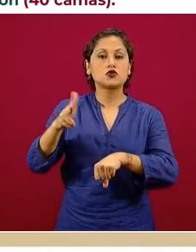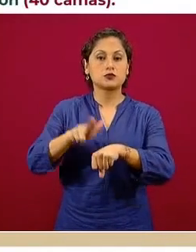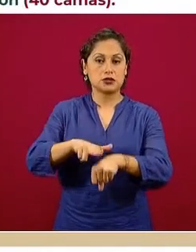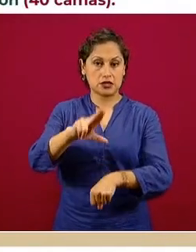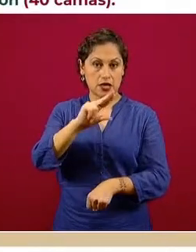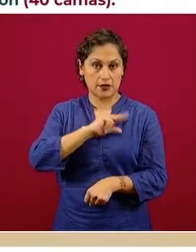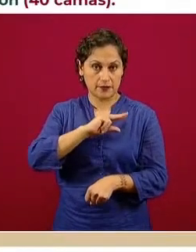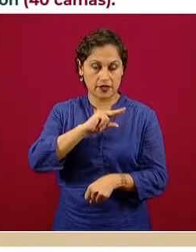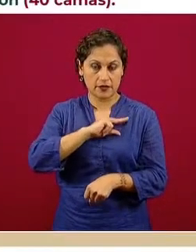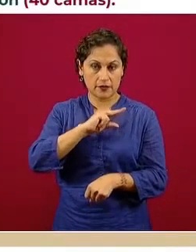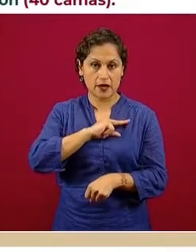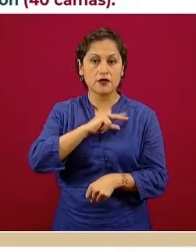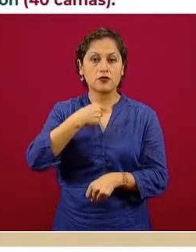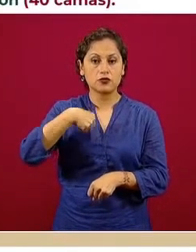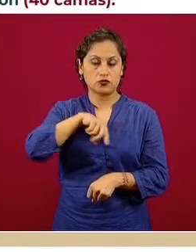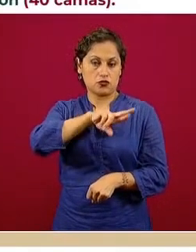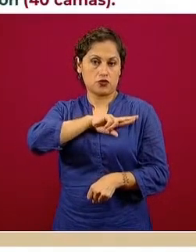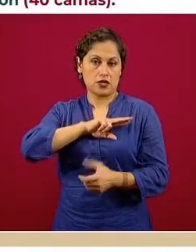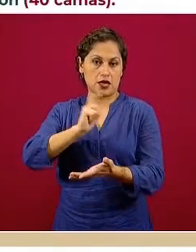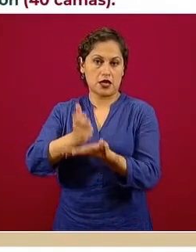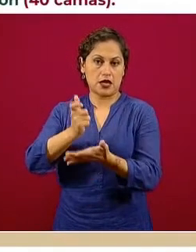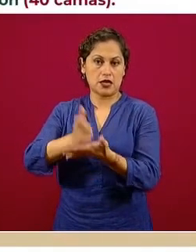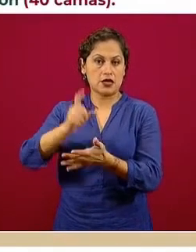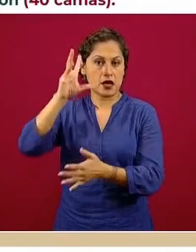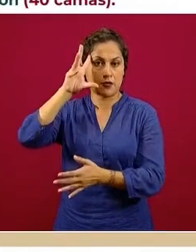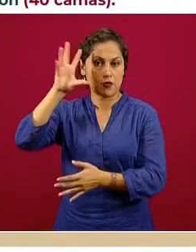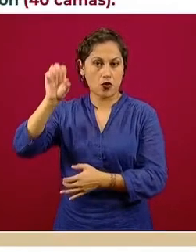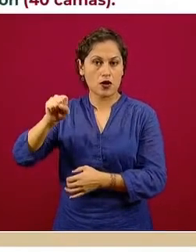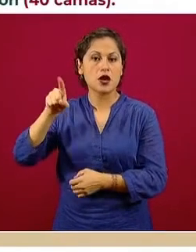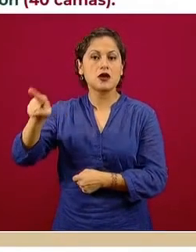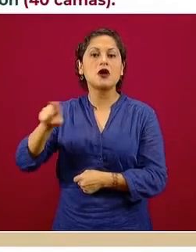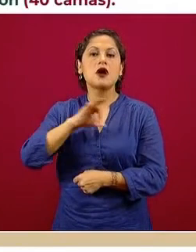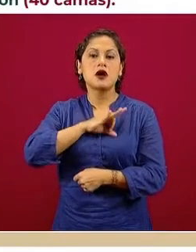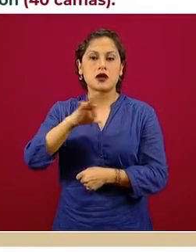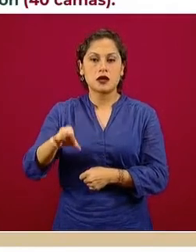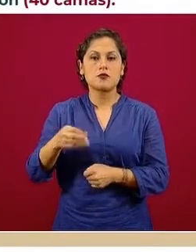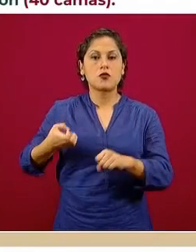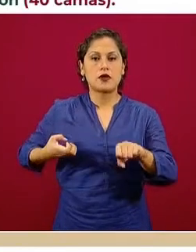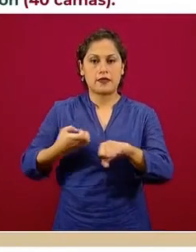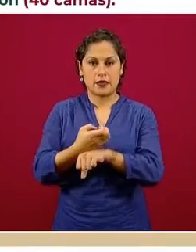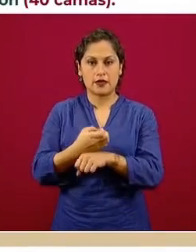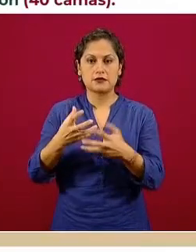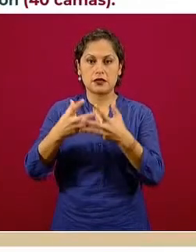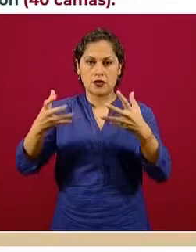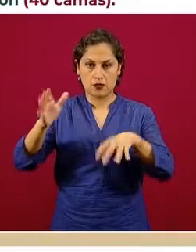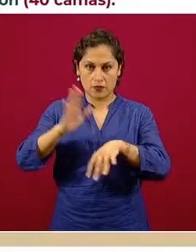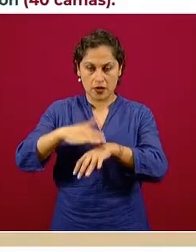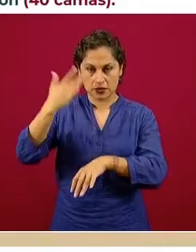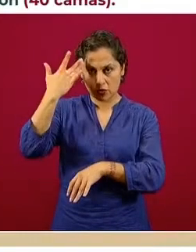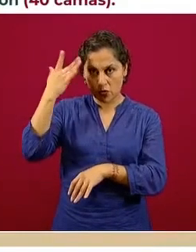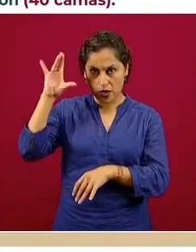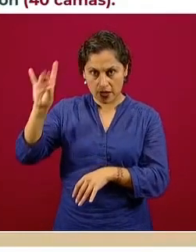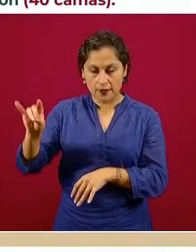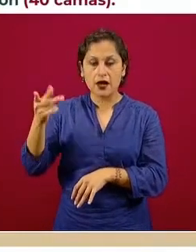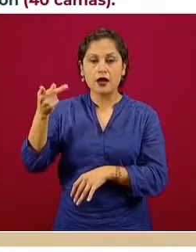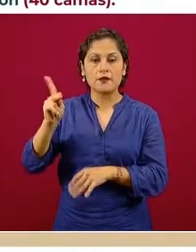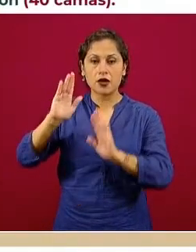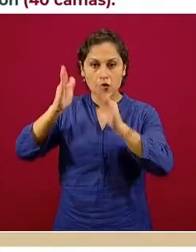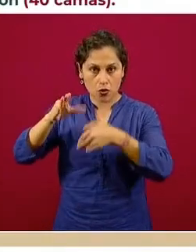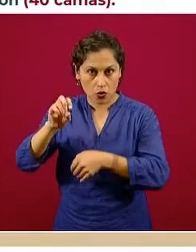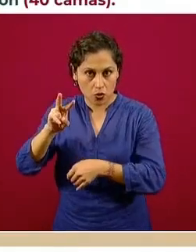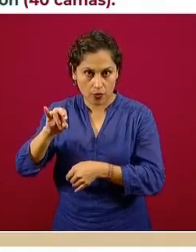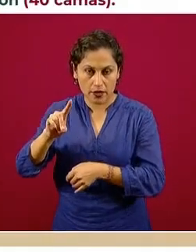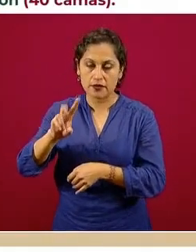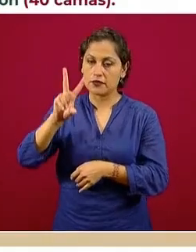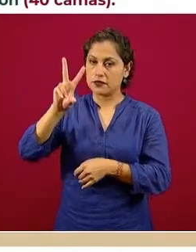que estamos rentando en morelos que nos ha permitido crecer en el hospital regional de cuernavaca pero no ve cobit y el